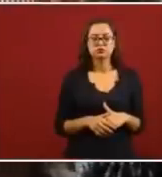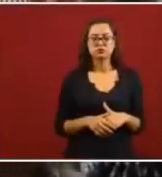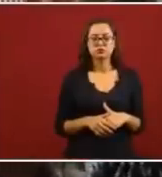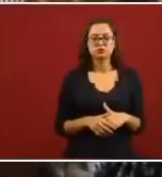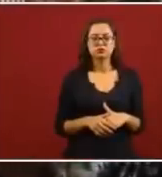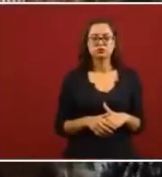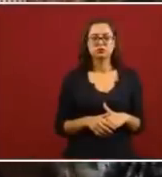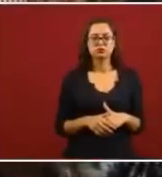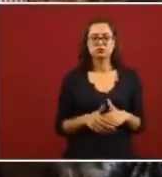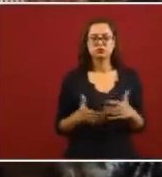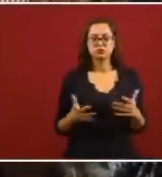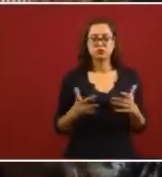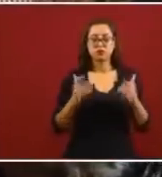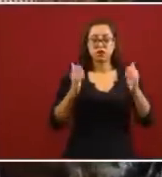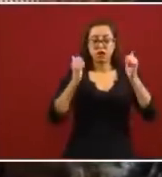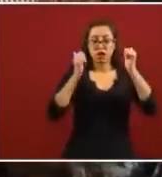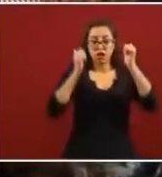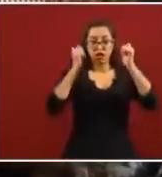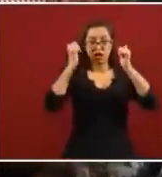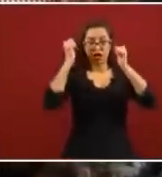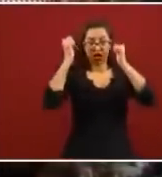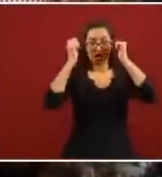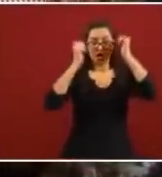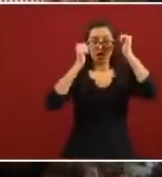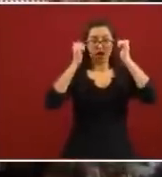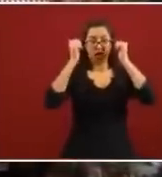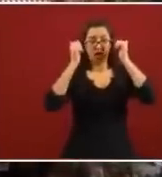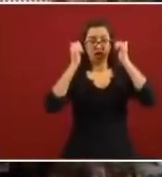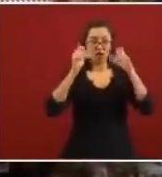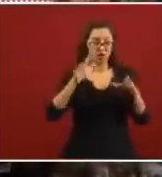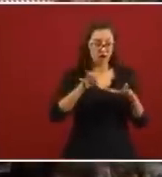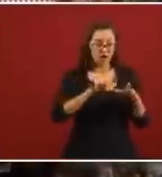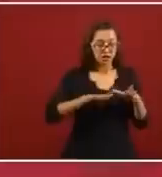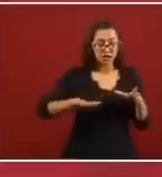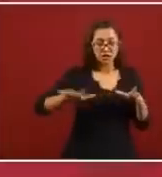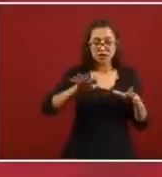ya no antropólogos, no sociólogos,